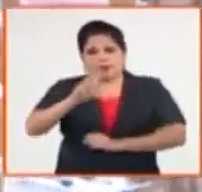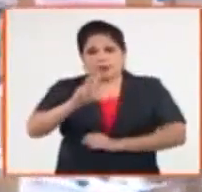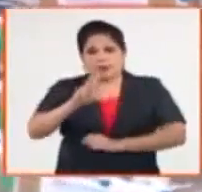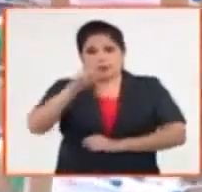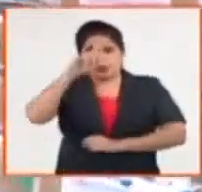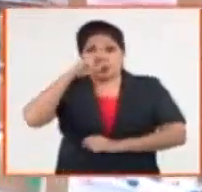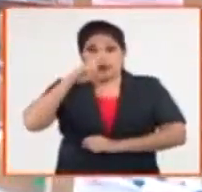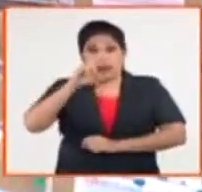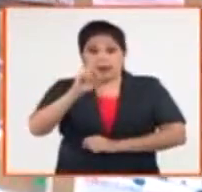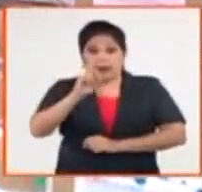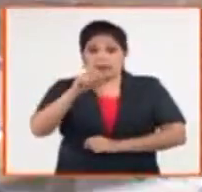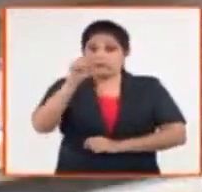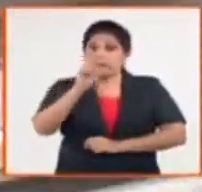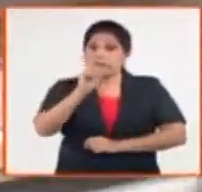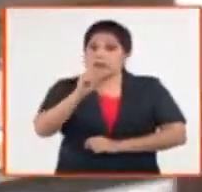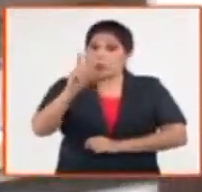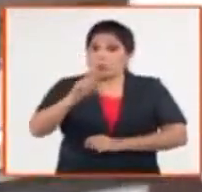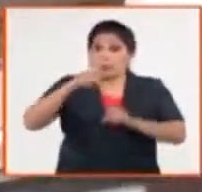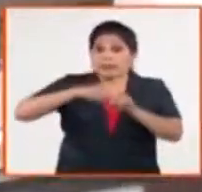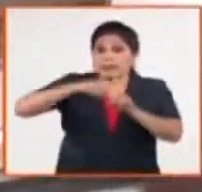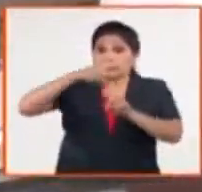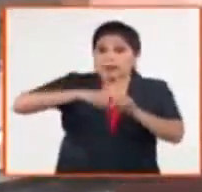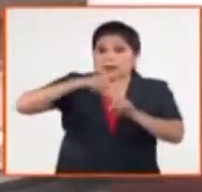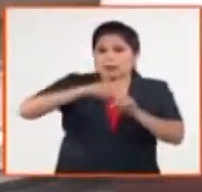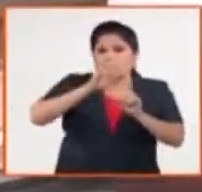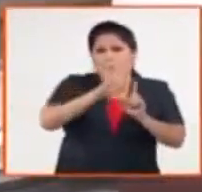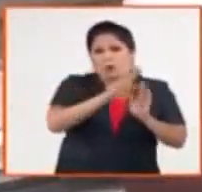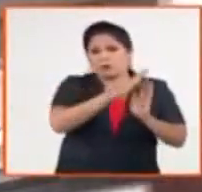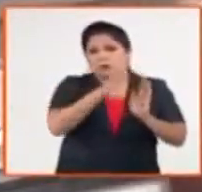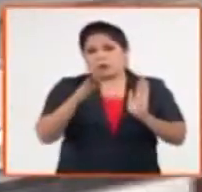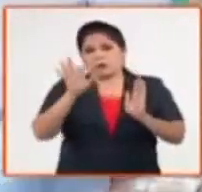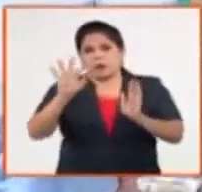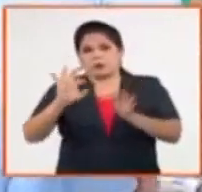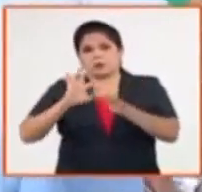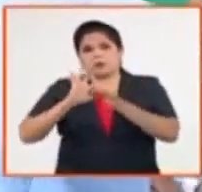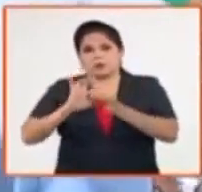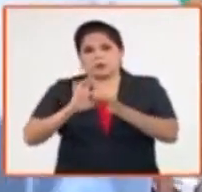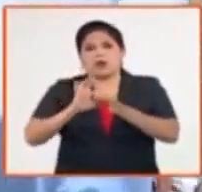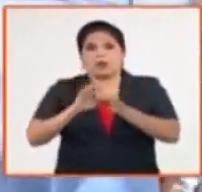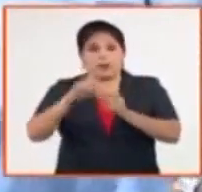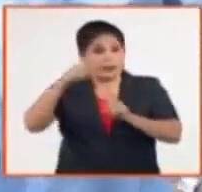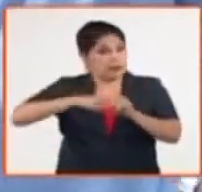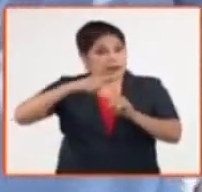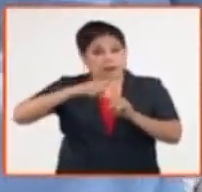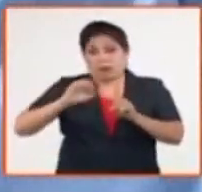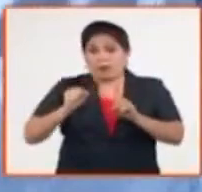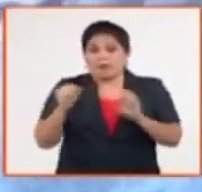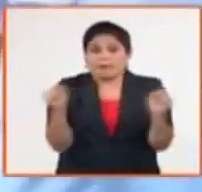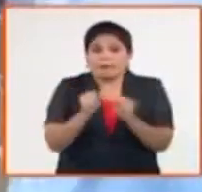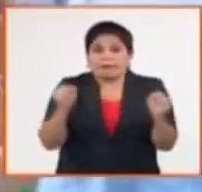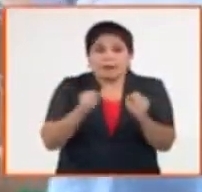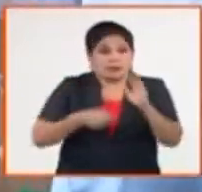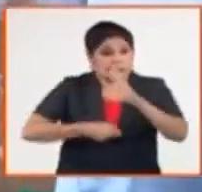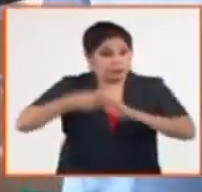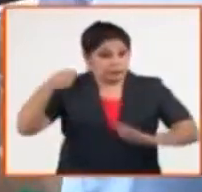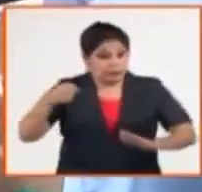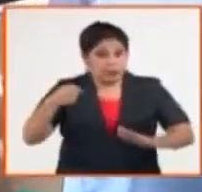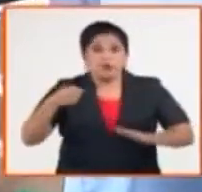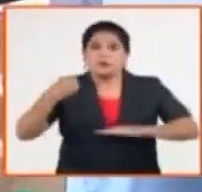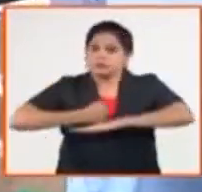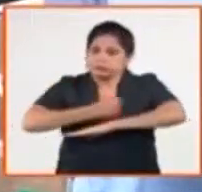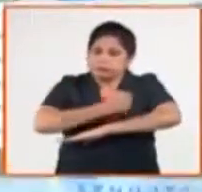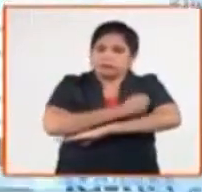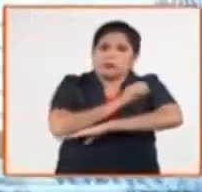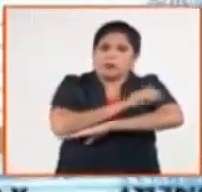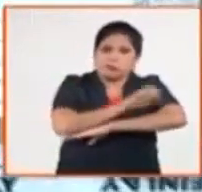se transporta a una temperatura de entre 4 y 8 grados. La cadena de frío debe mantenerse durante todo el